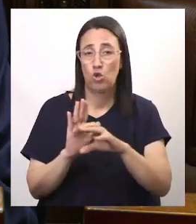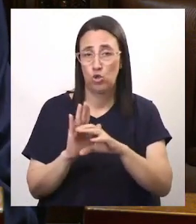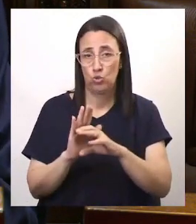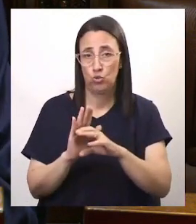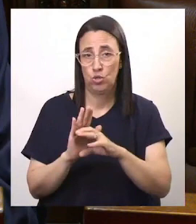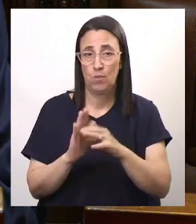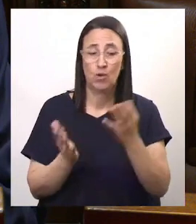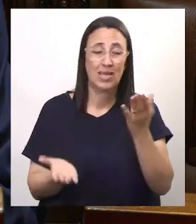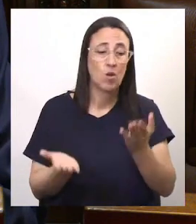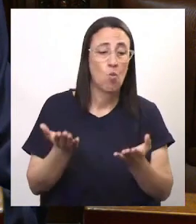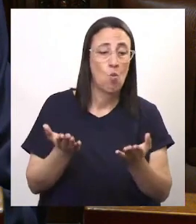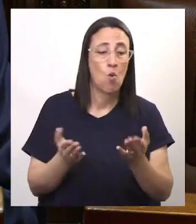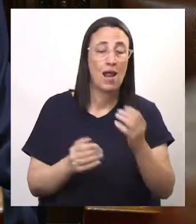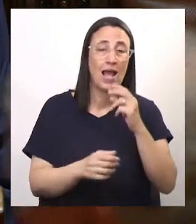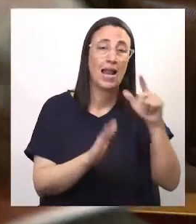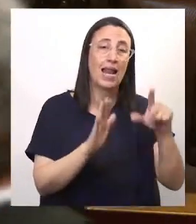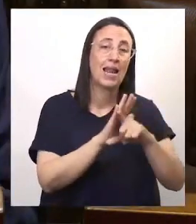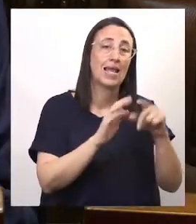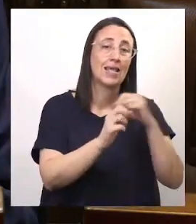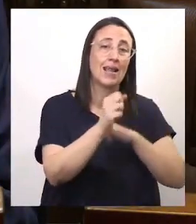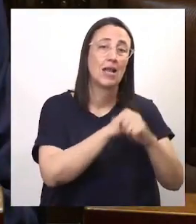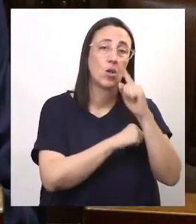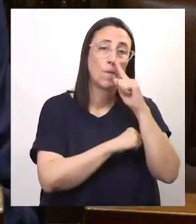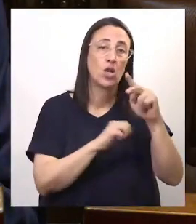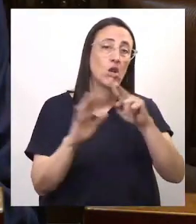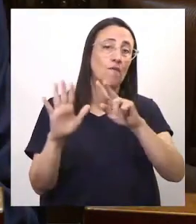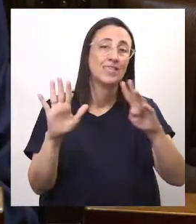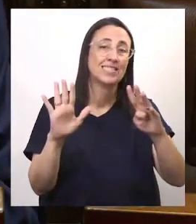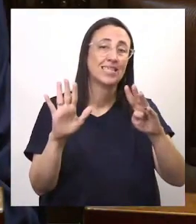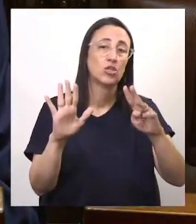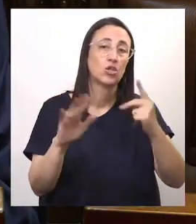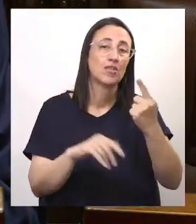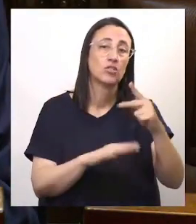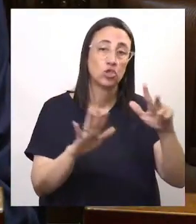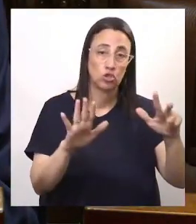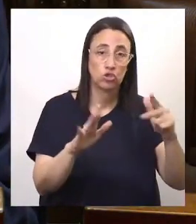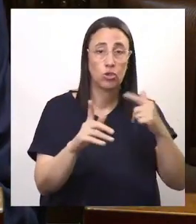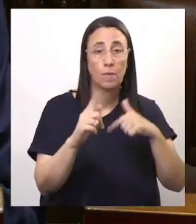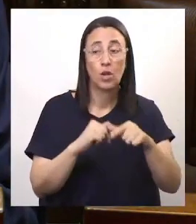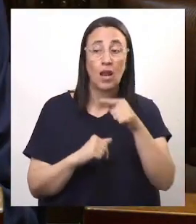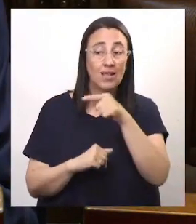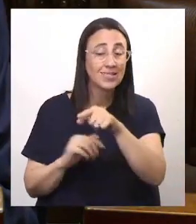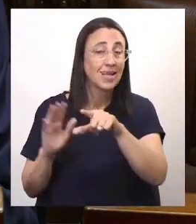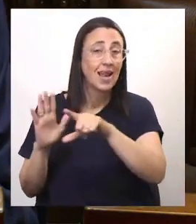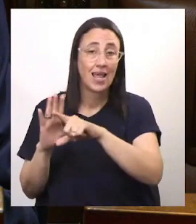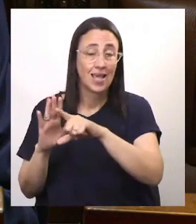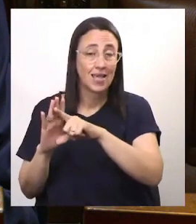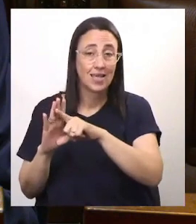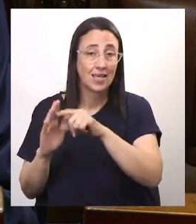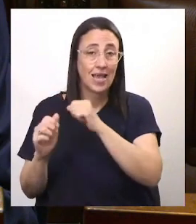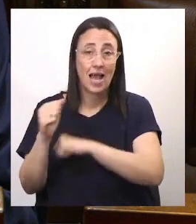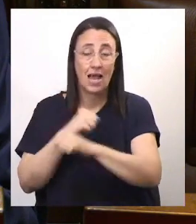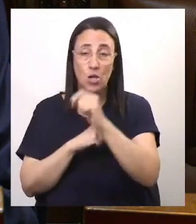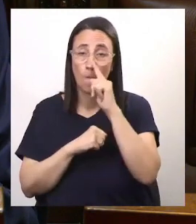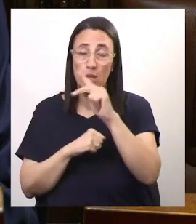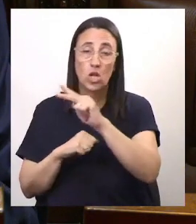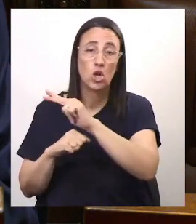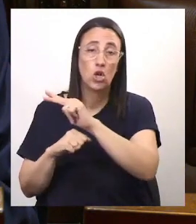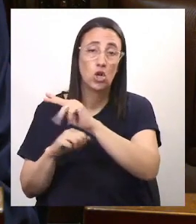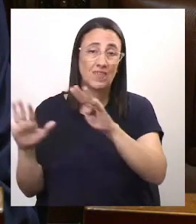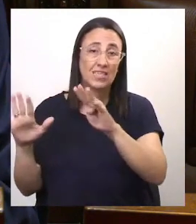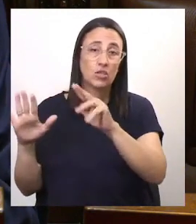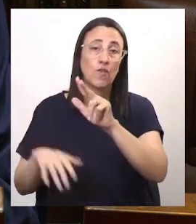de 1918. Sin embargo, esa ley que en